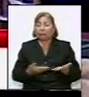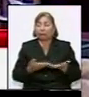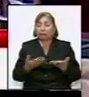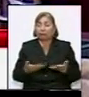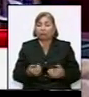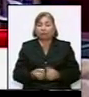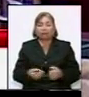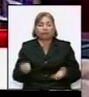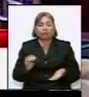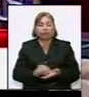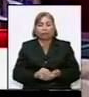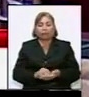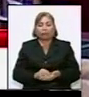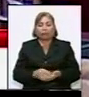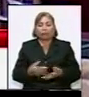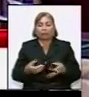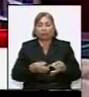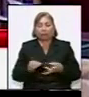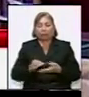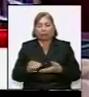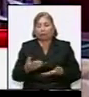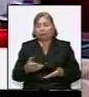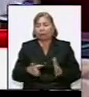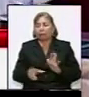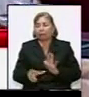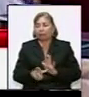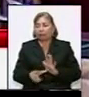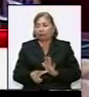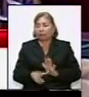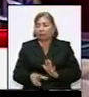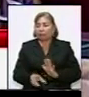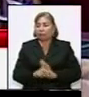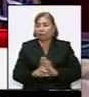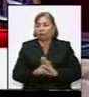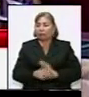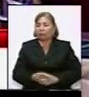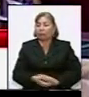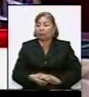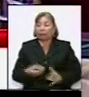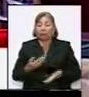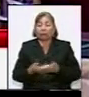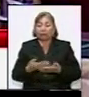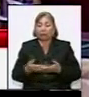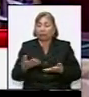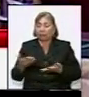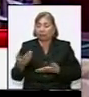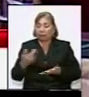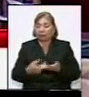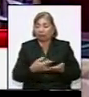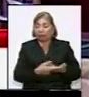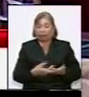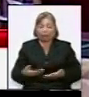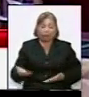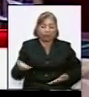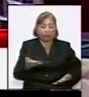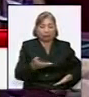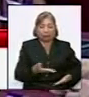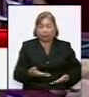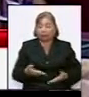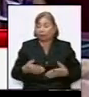insista en el texto de la autora hailey por lo tanto se abre el debate para que los congresistas que